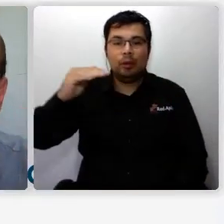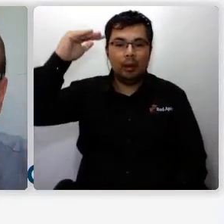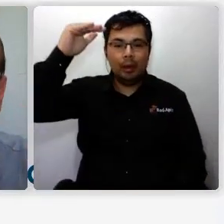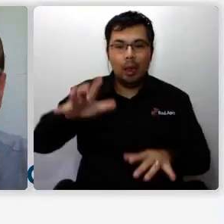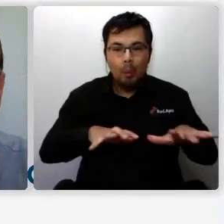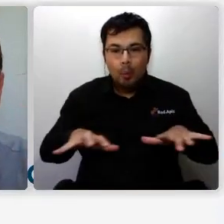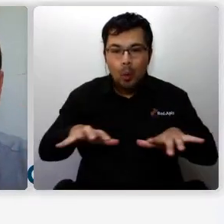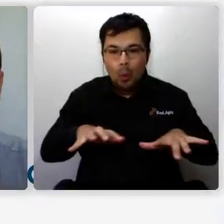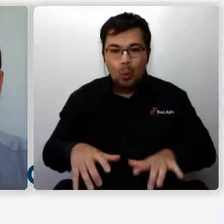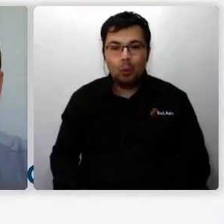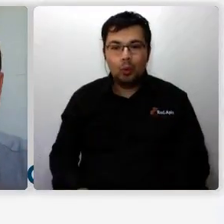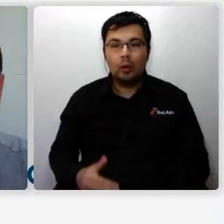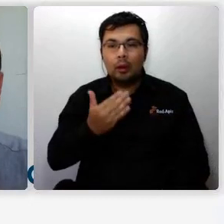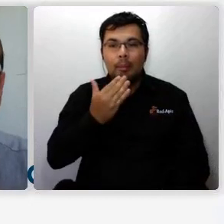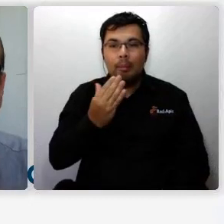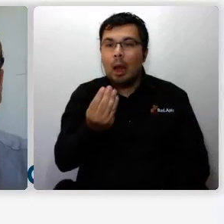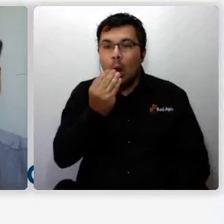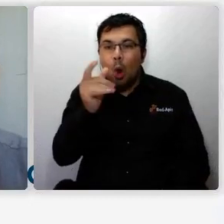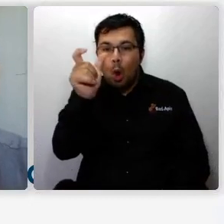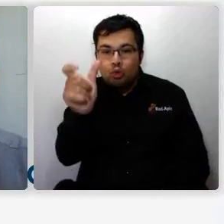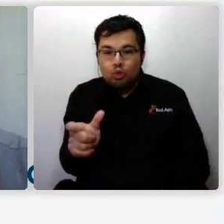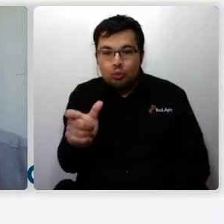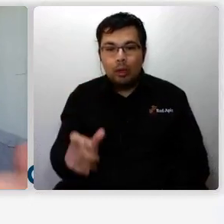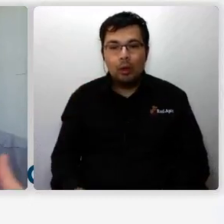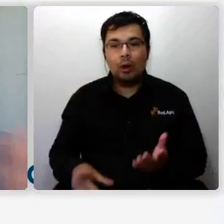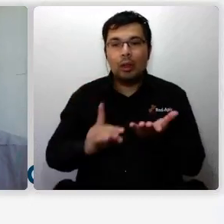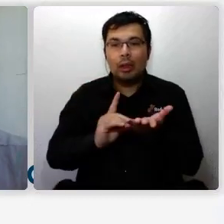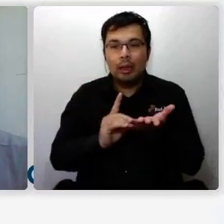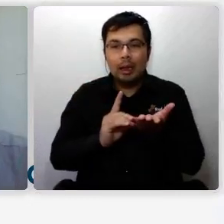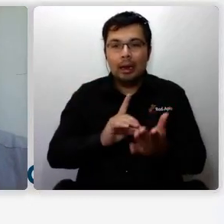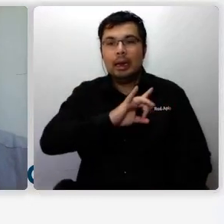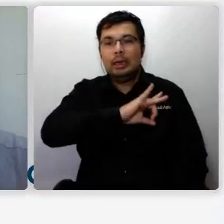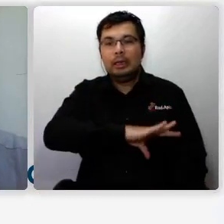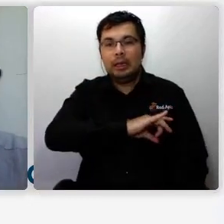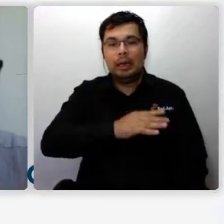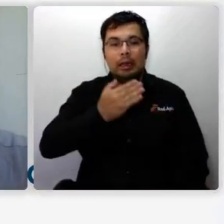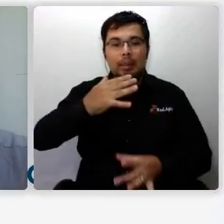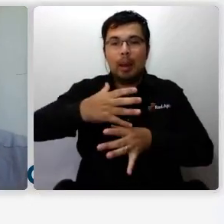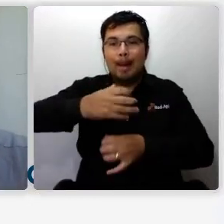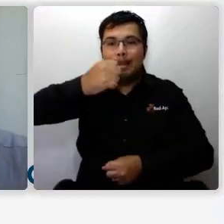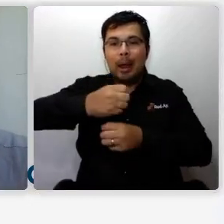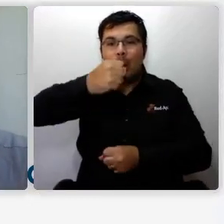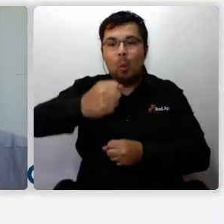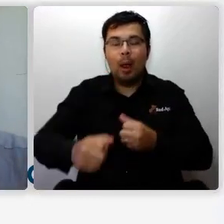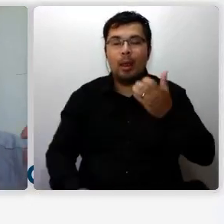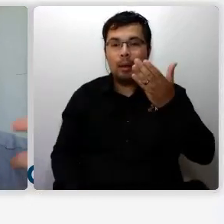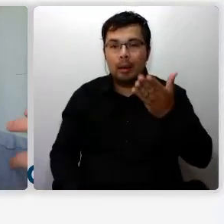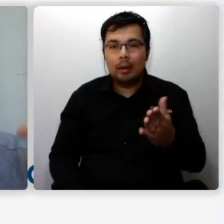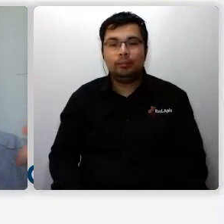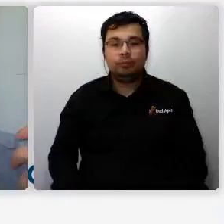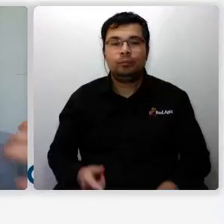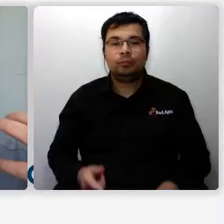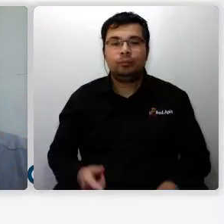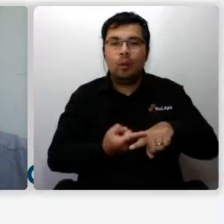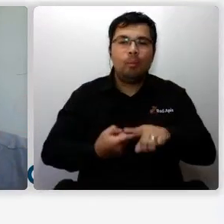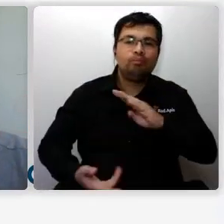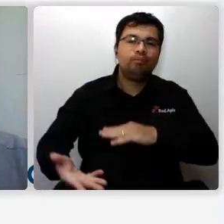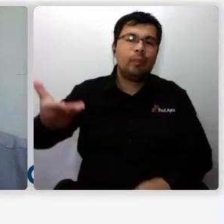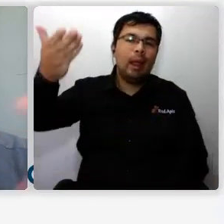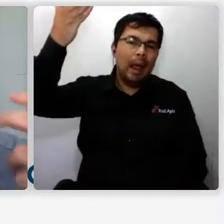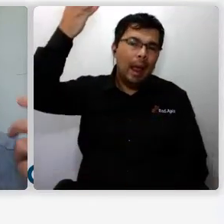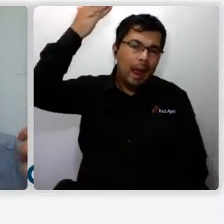a estar comentando cuáles son la instancia, por qué pensar en digital. Lo hemos conversado durante muchas instancias y hoy día justamente la